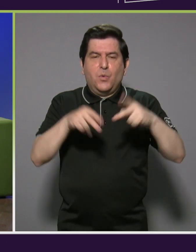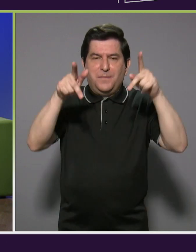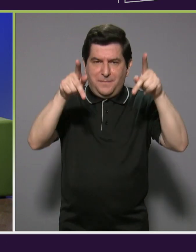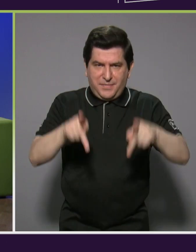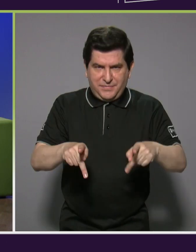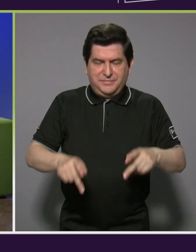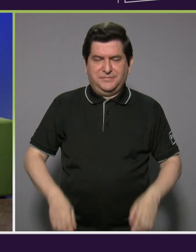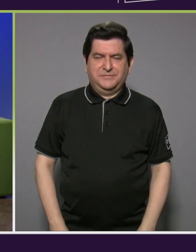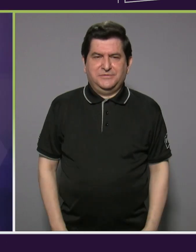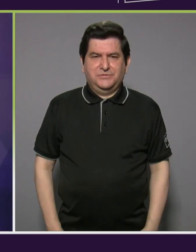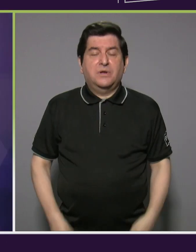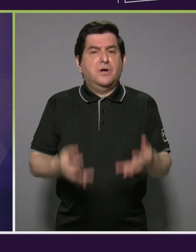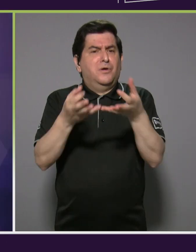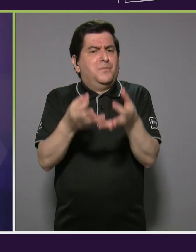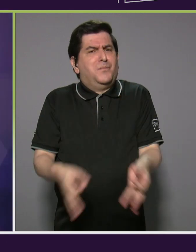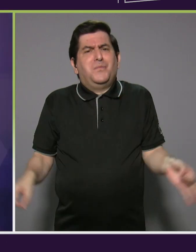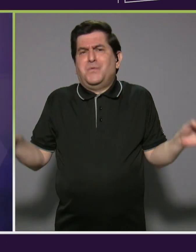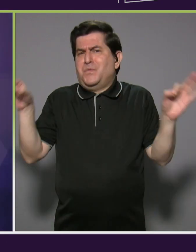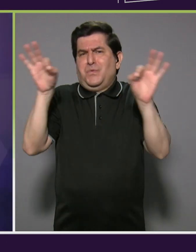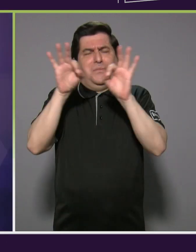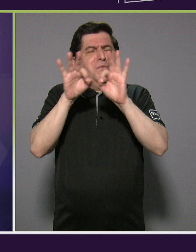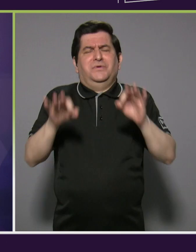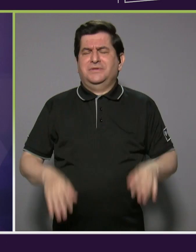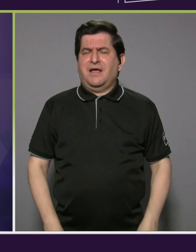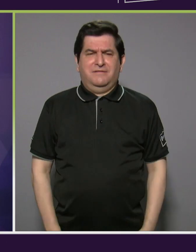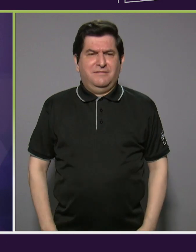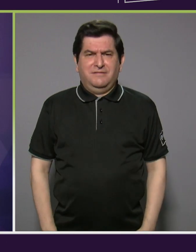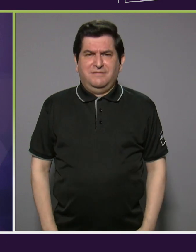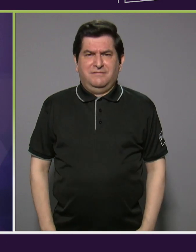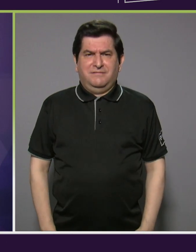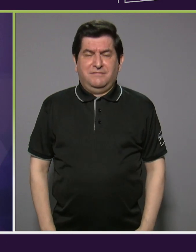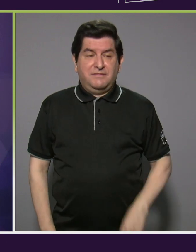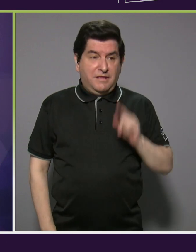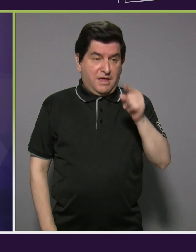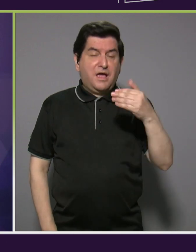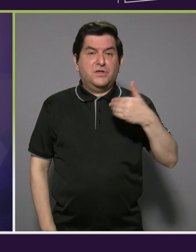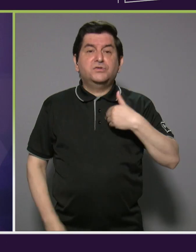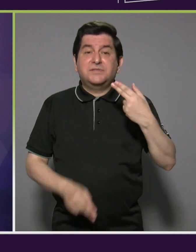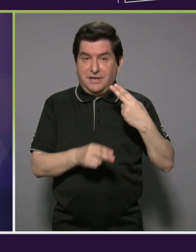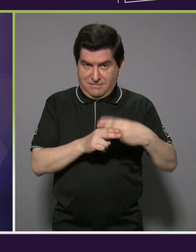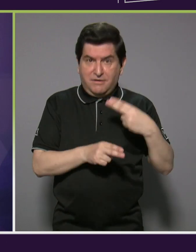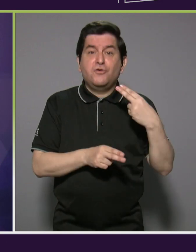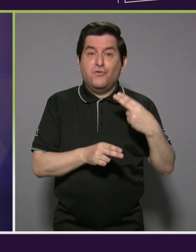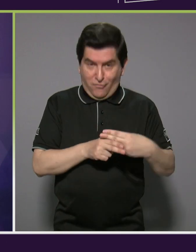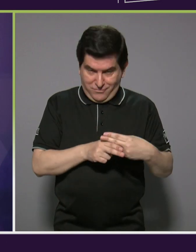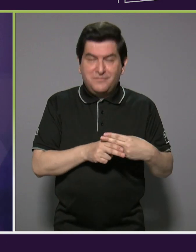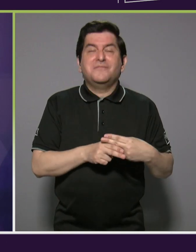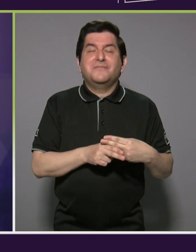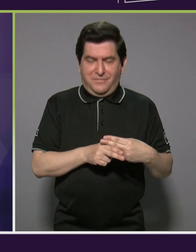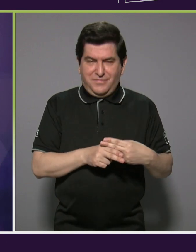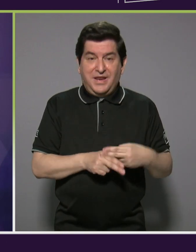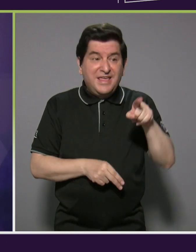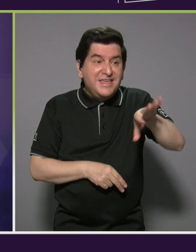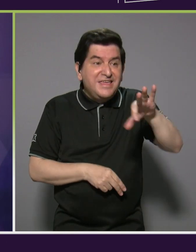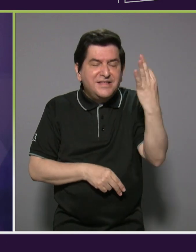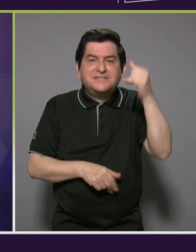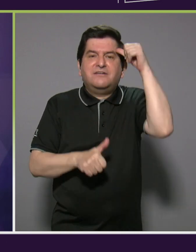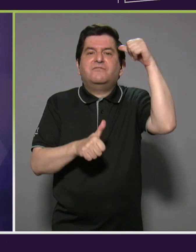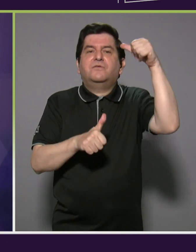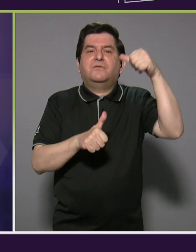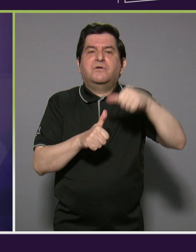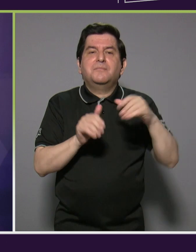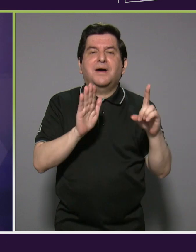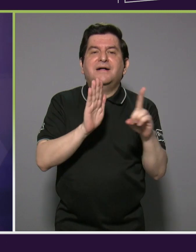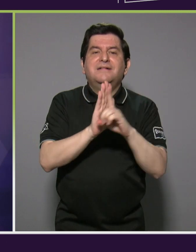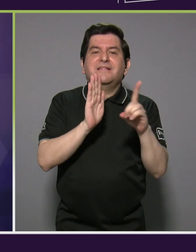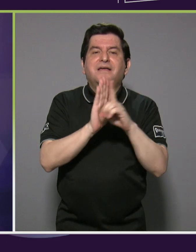personas, muy importante porque ellos tenían nombre y así tenemos que recordar los